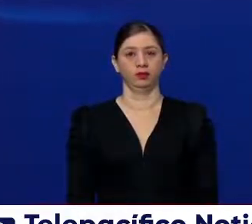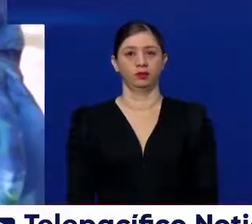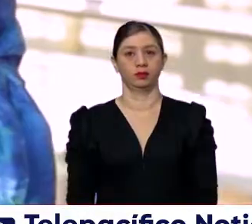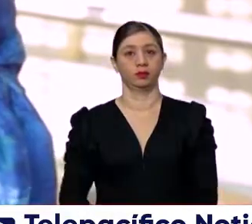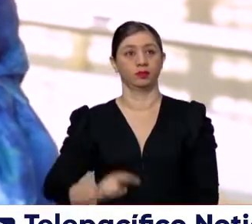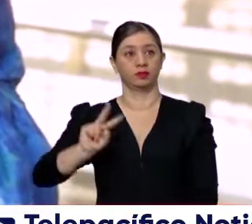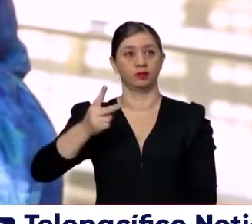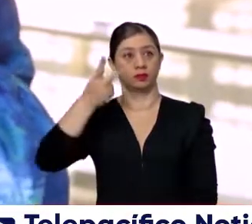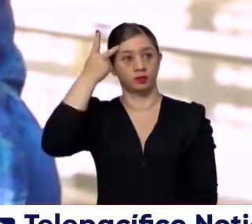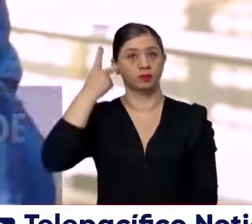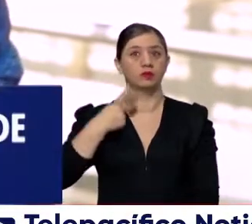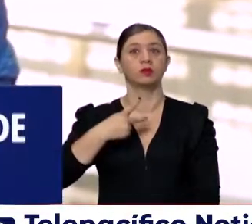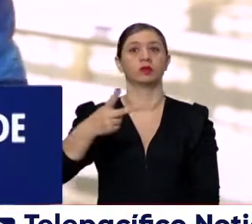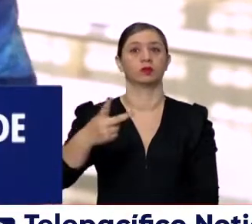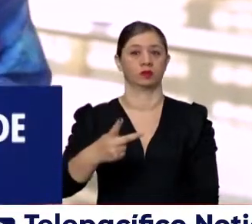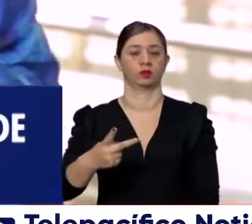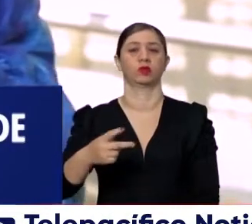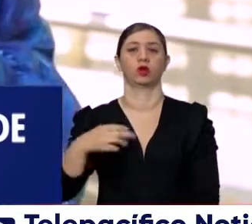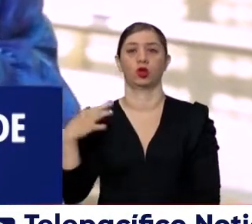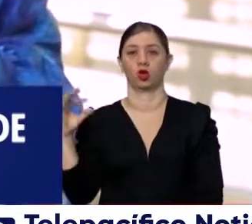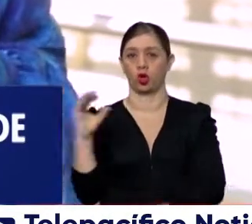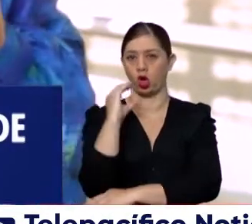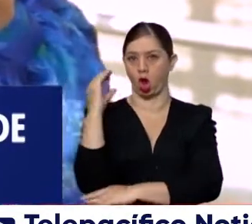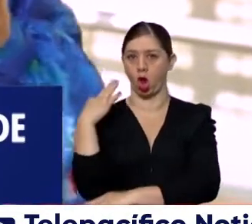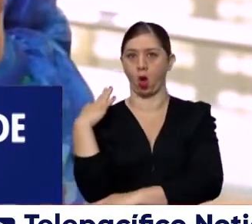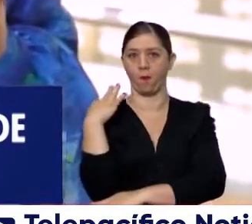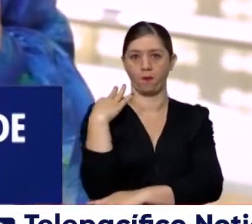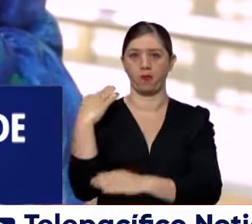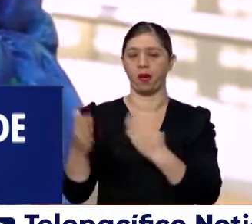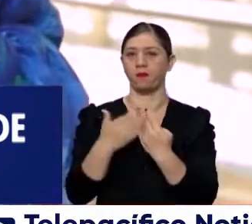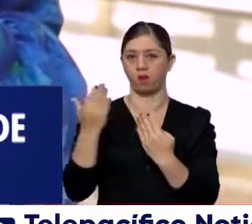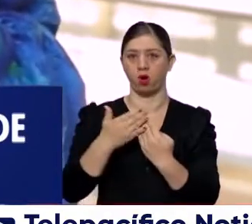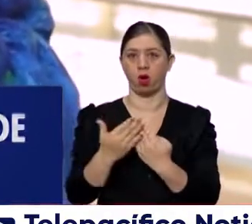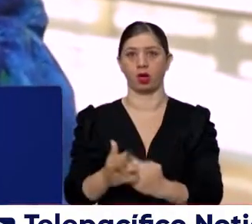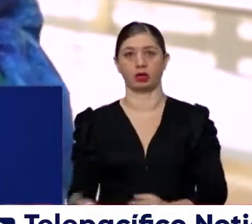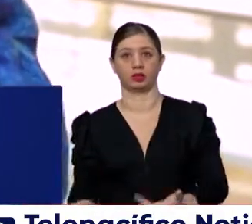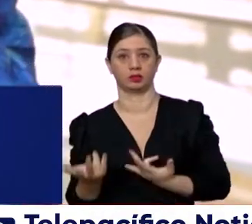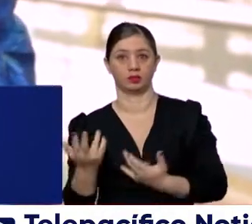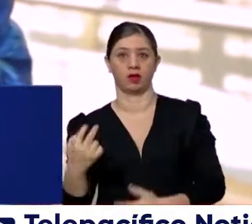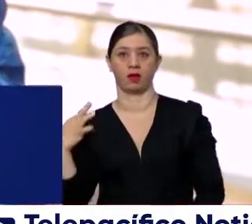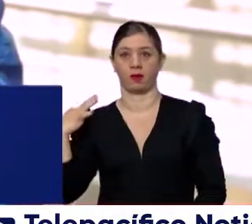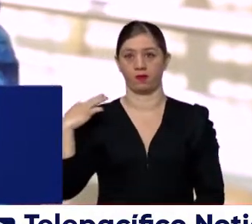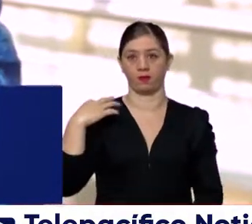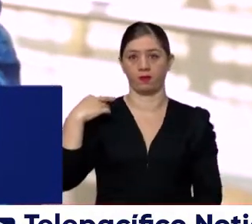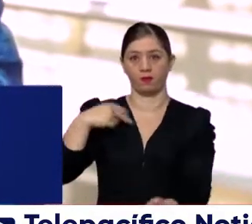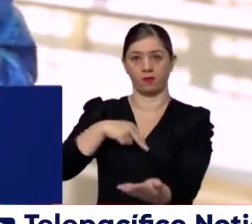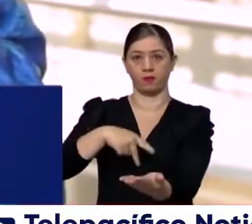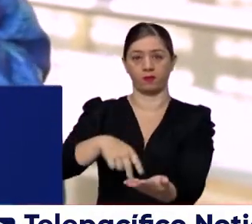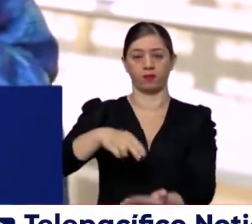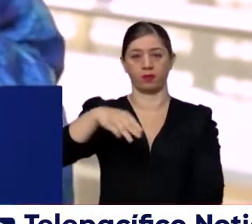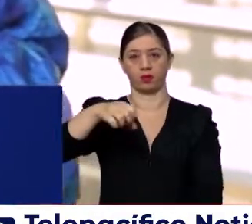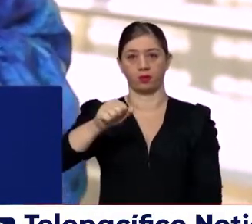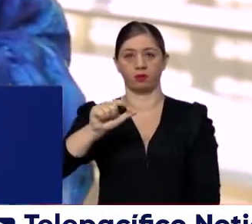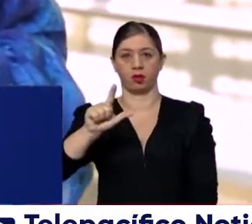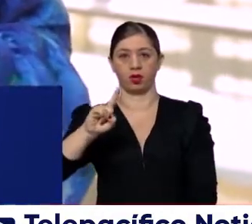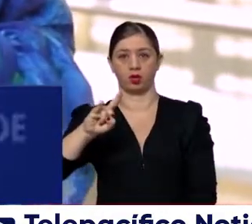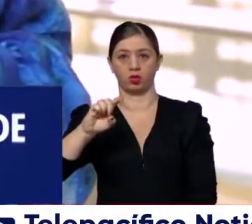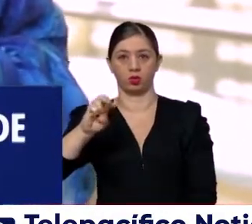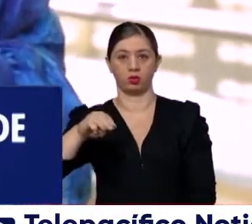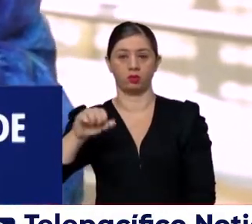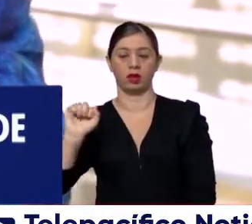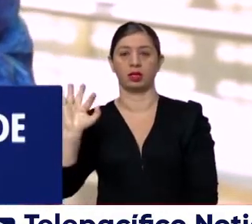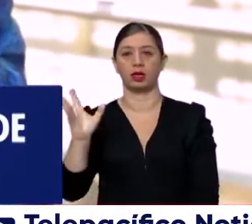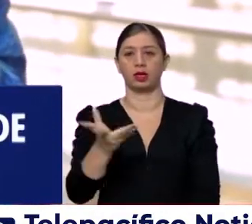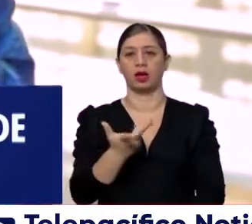El segundo día de Colombia Moda tuvo algunos de los momentos más esperados de toda la feria. La pasarela de Maluma con Jeff y el arte de los sueños.